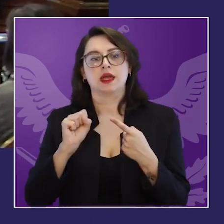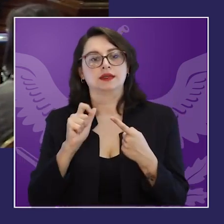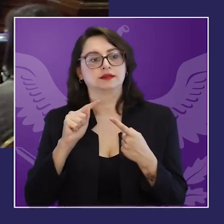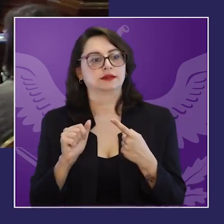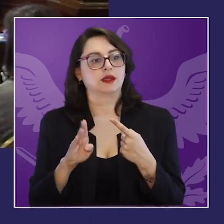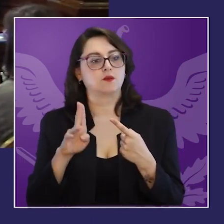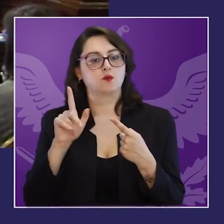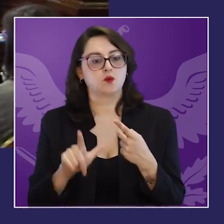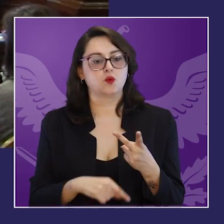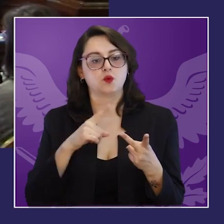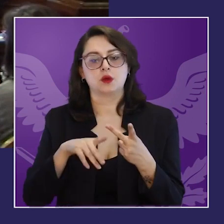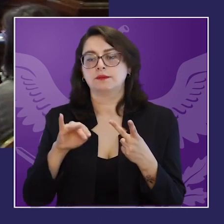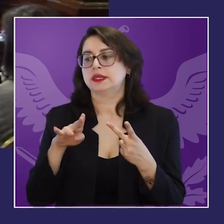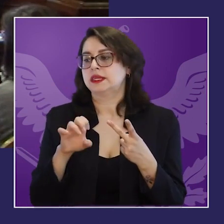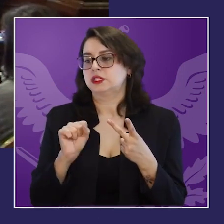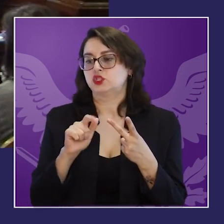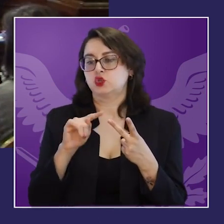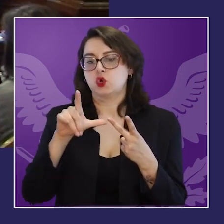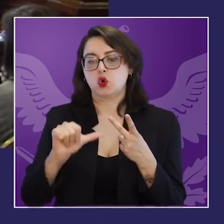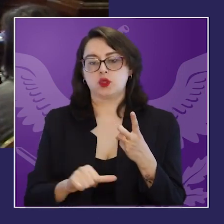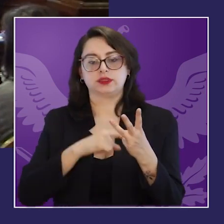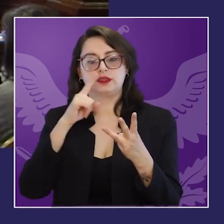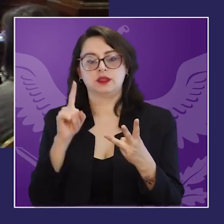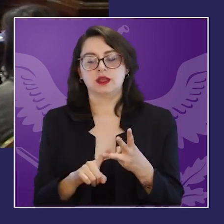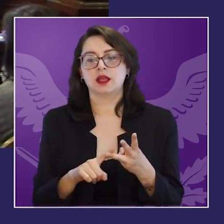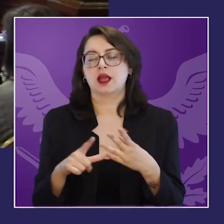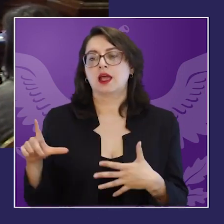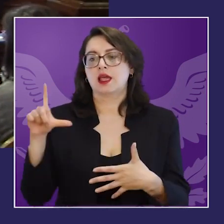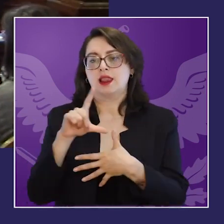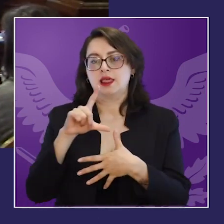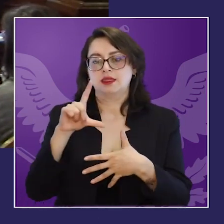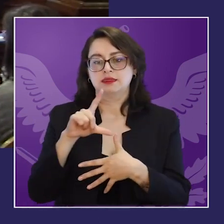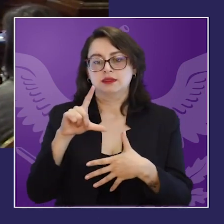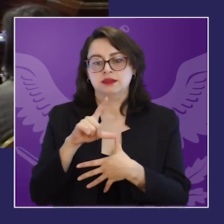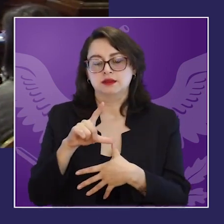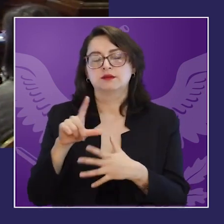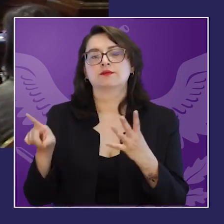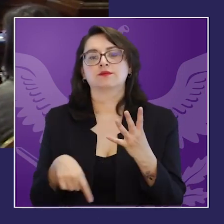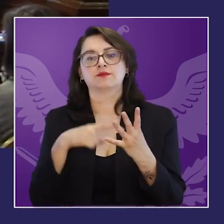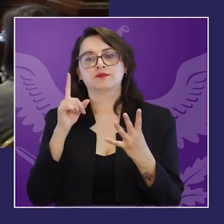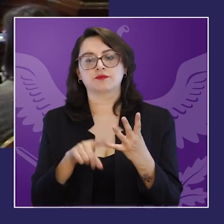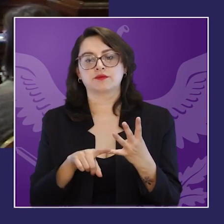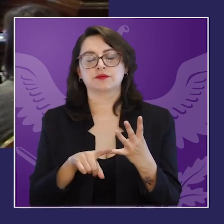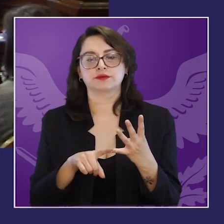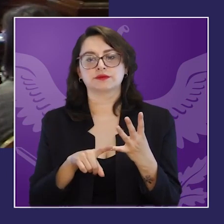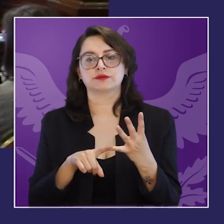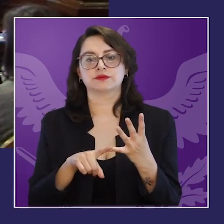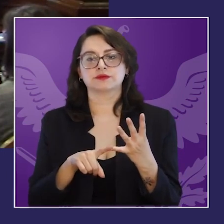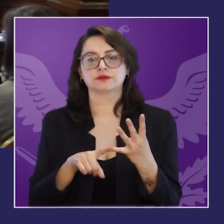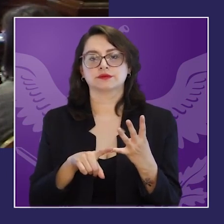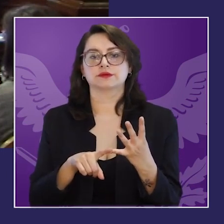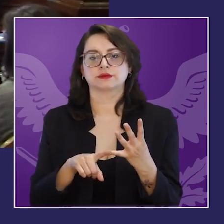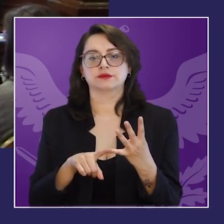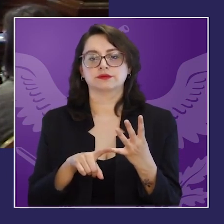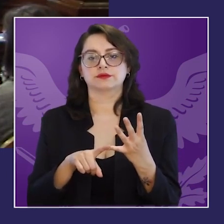internacionales tales como el Protocolo de Estambul, el Protocolo de Minnesota, el modelo de protocolo latinoamericano